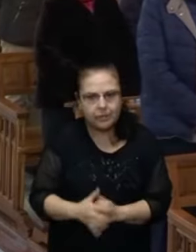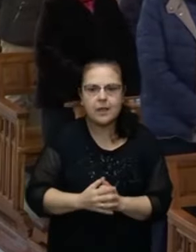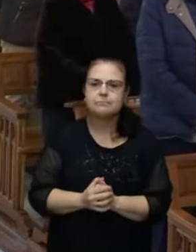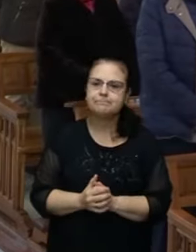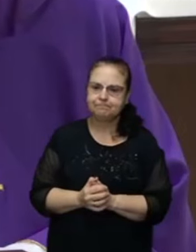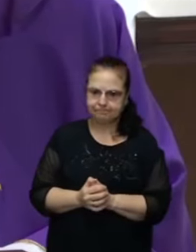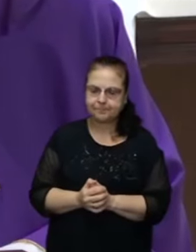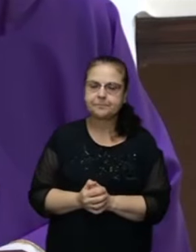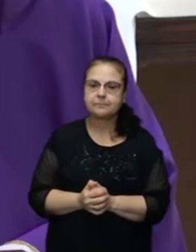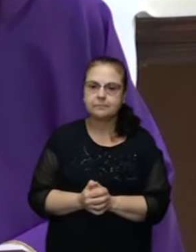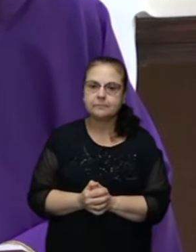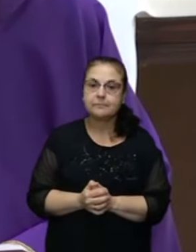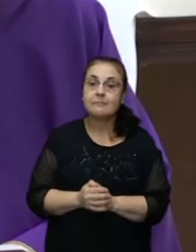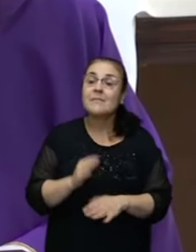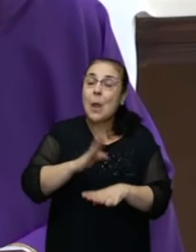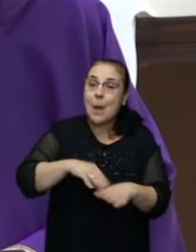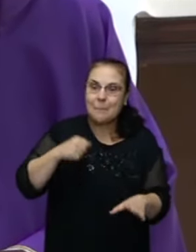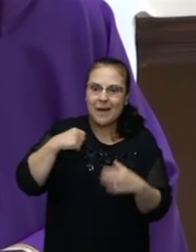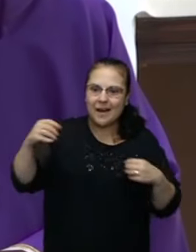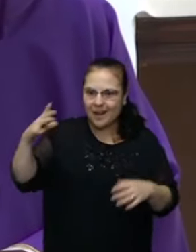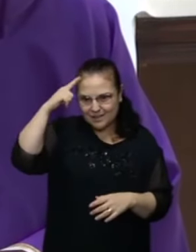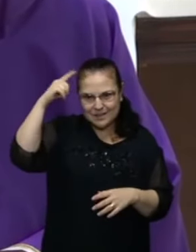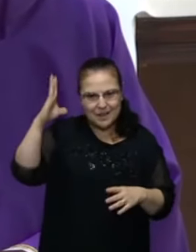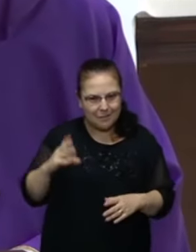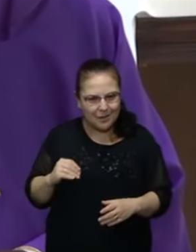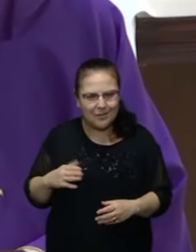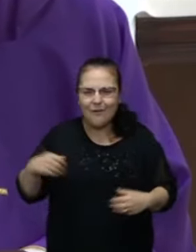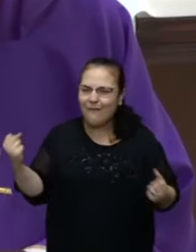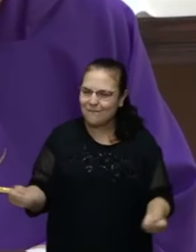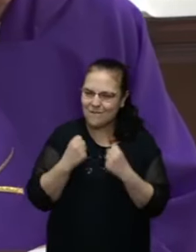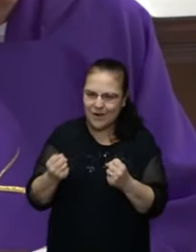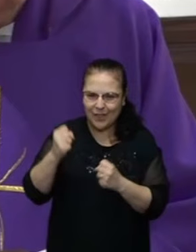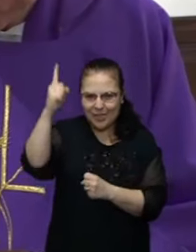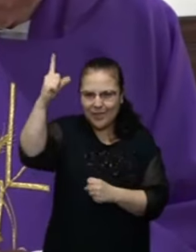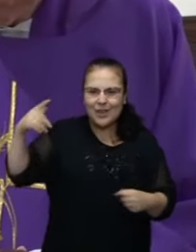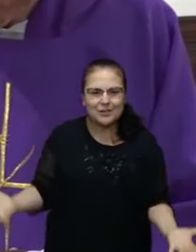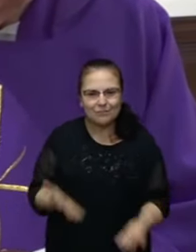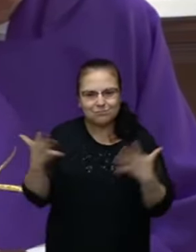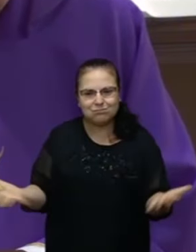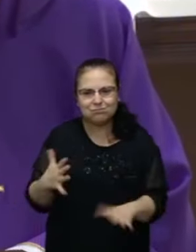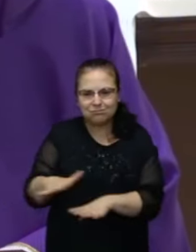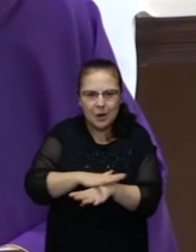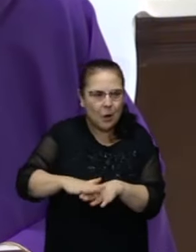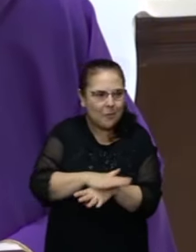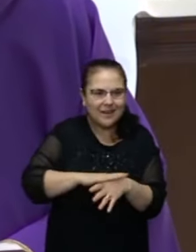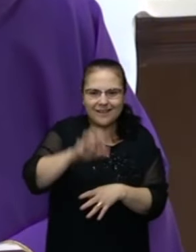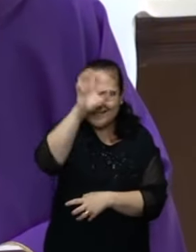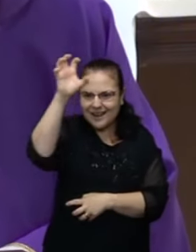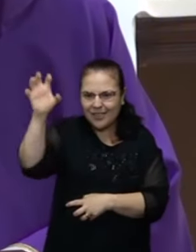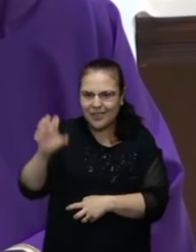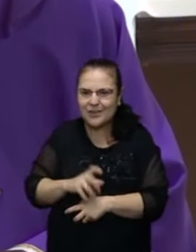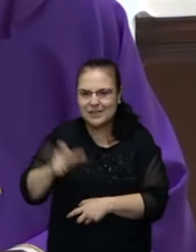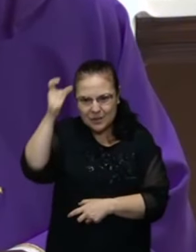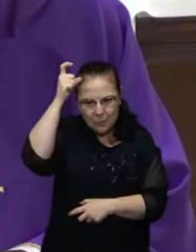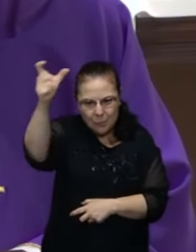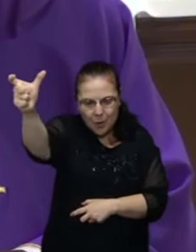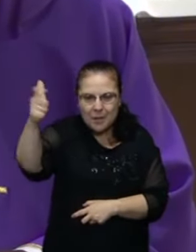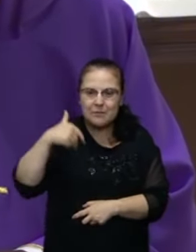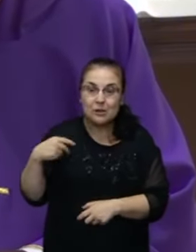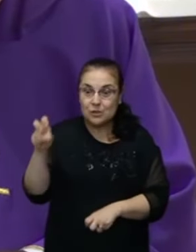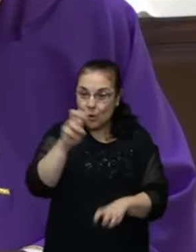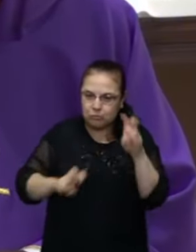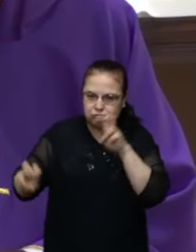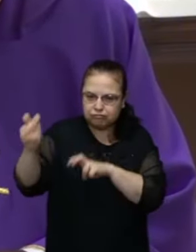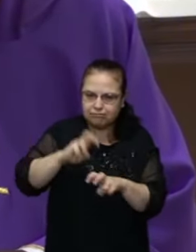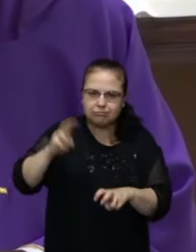misericordia. Para que la sabiduría y la fuerza de Dios aliente a los que gobiernan las naciones y los pueblos en la búsqueda